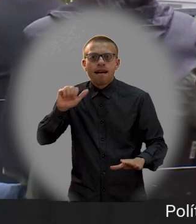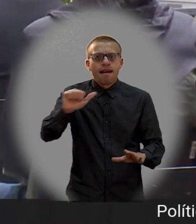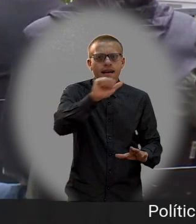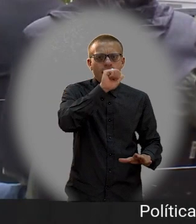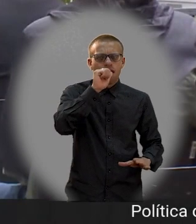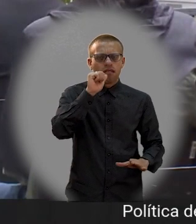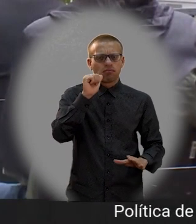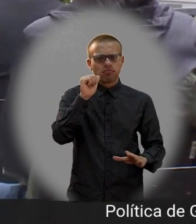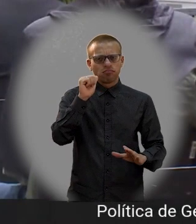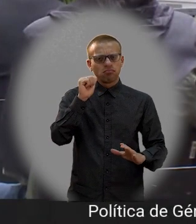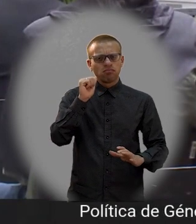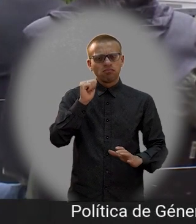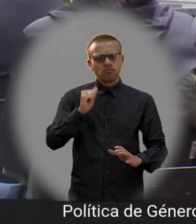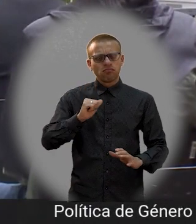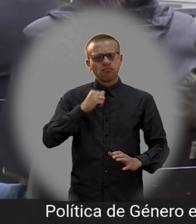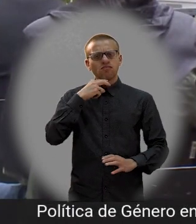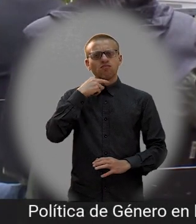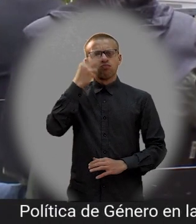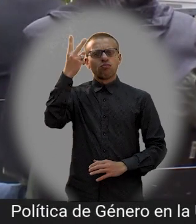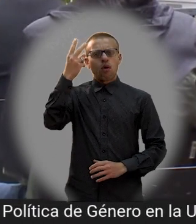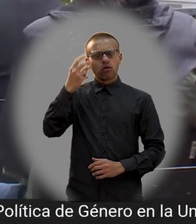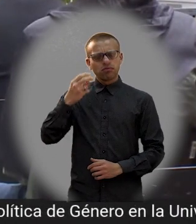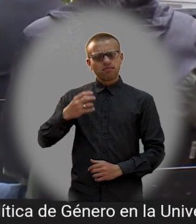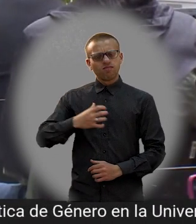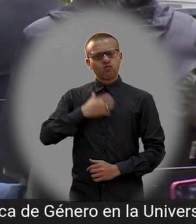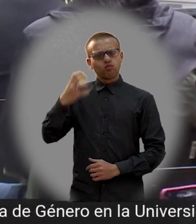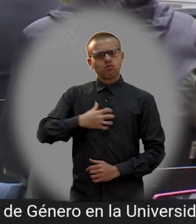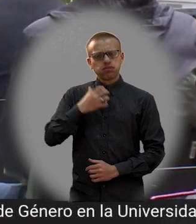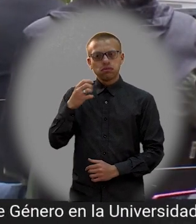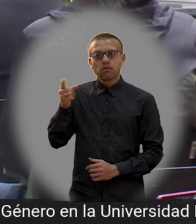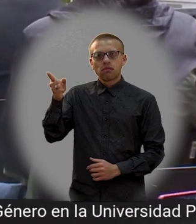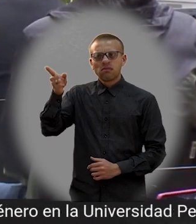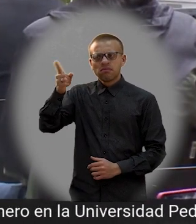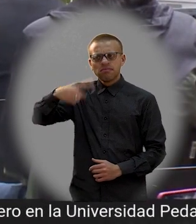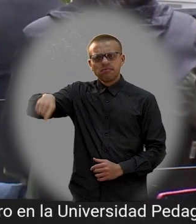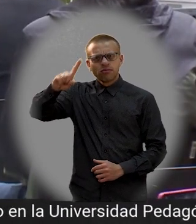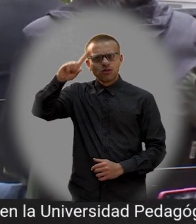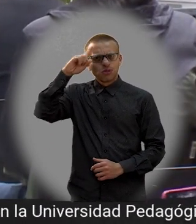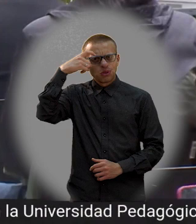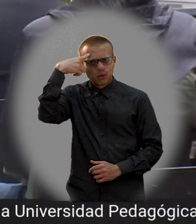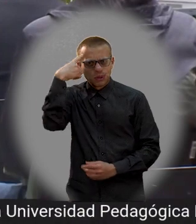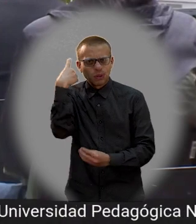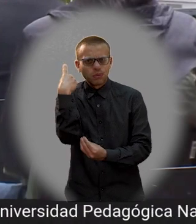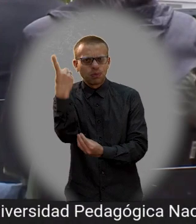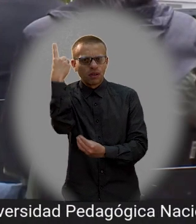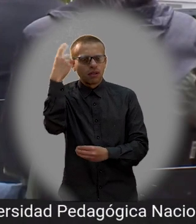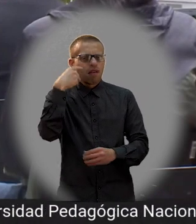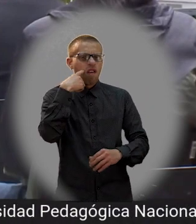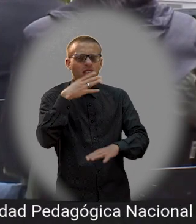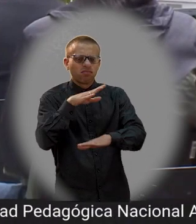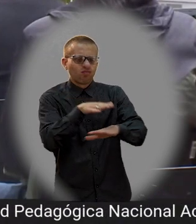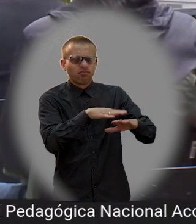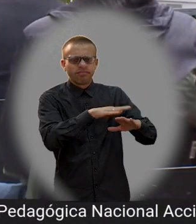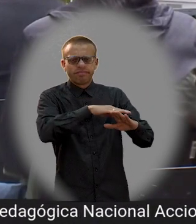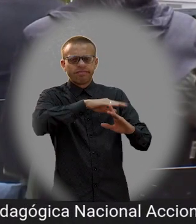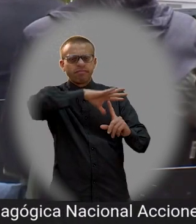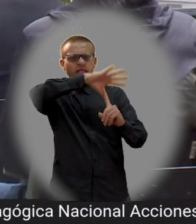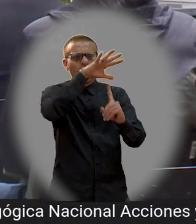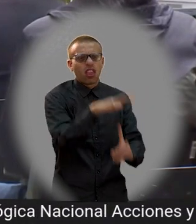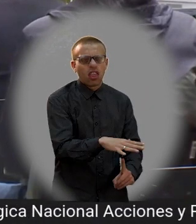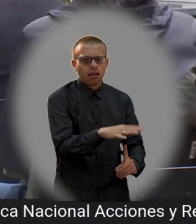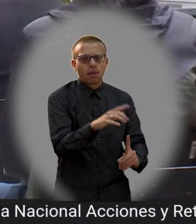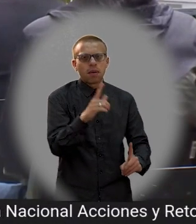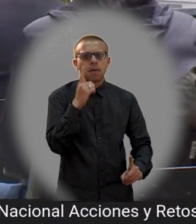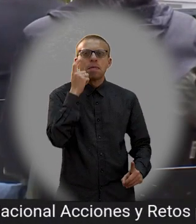oposición a estos actos tan crueles que vivían, que además de ser un sistema muy cruel, también era muy patriarcal, el cual también